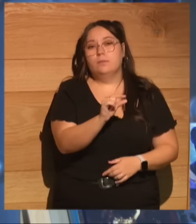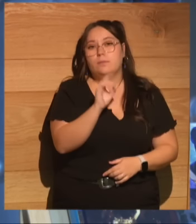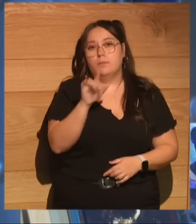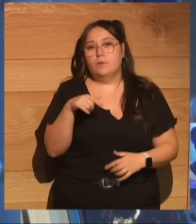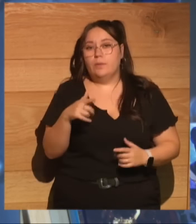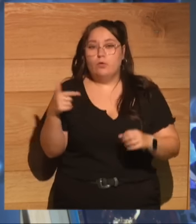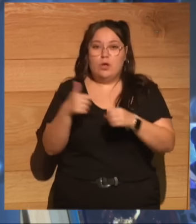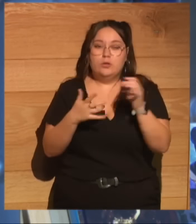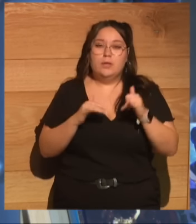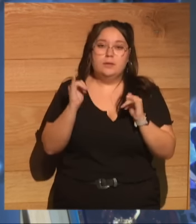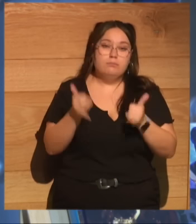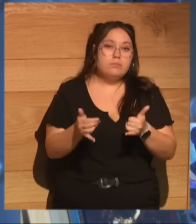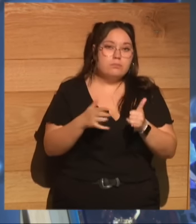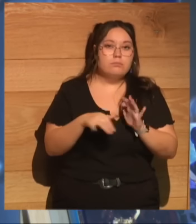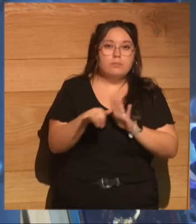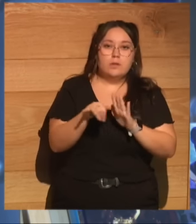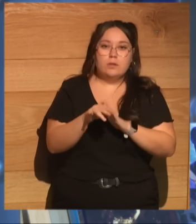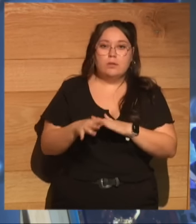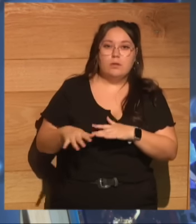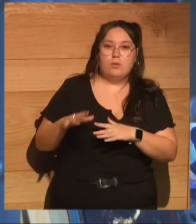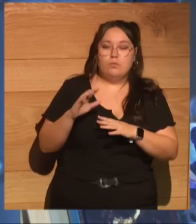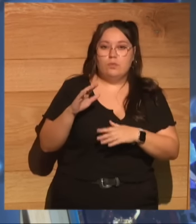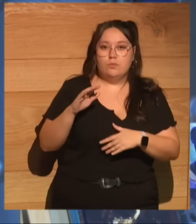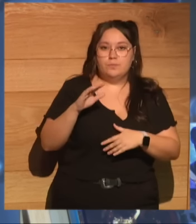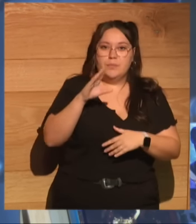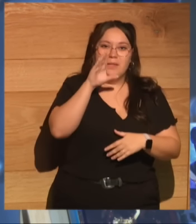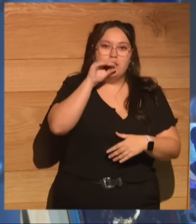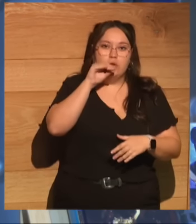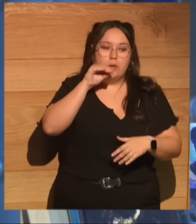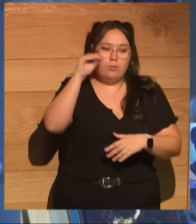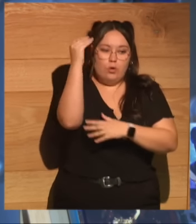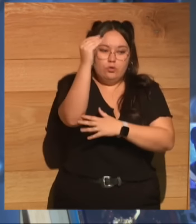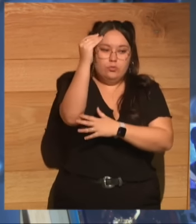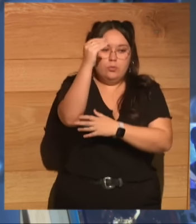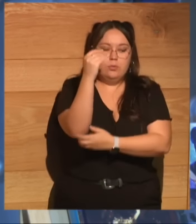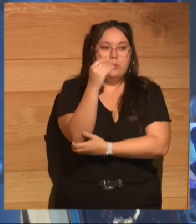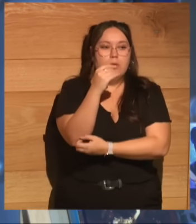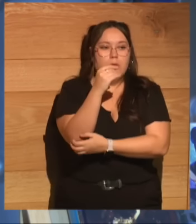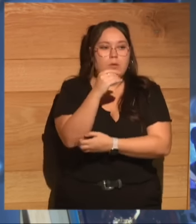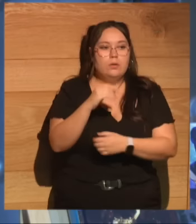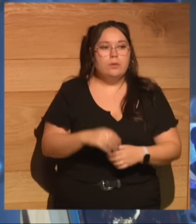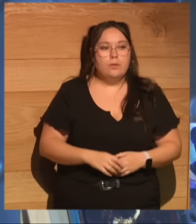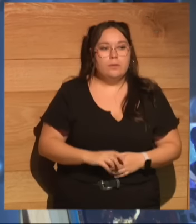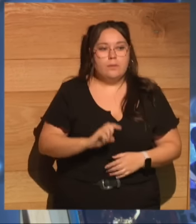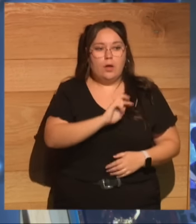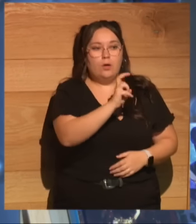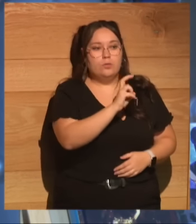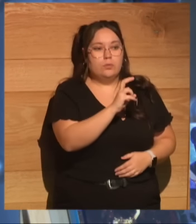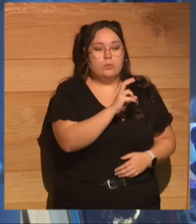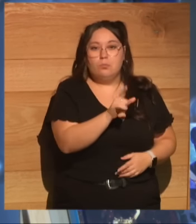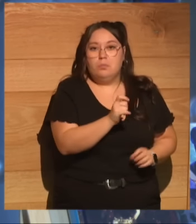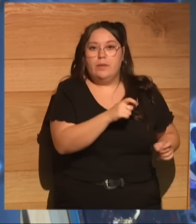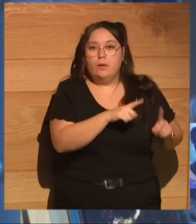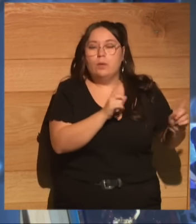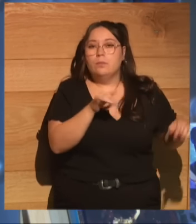gasolinera al lado de la cual hay unos horribles dinosaurios completamente kitsch, algo que a otro le daría iris y pela, pero